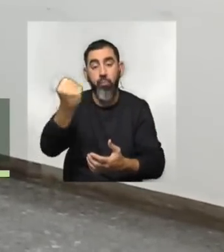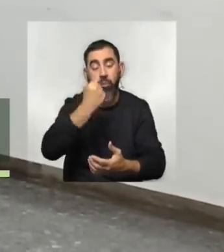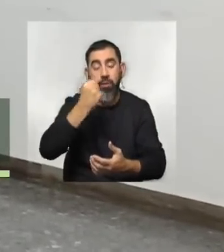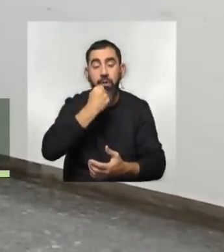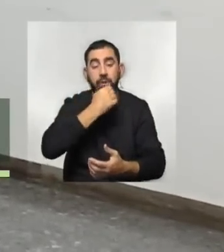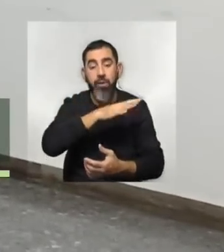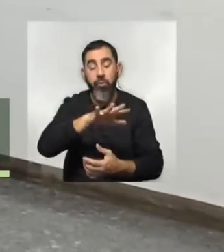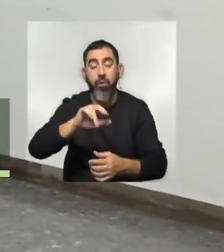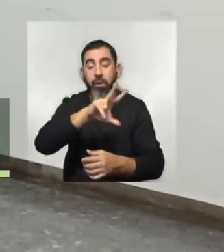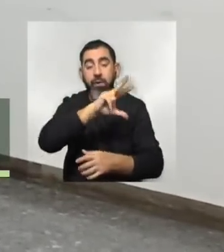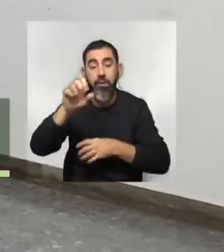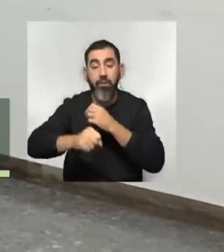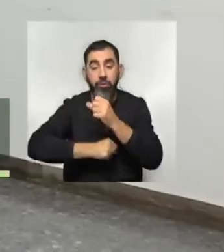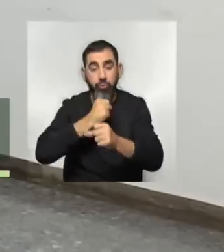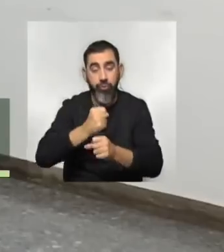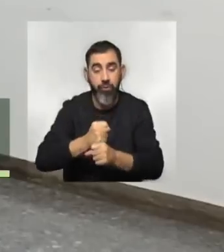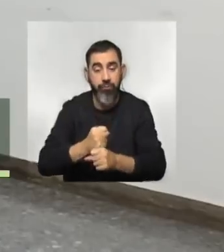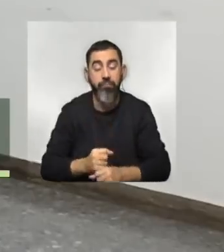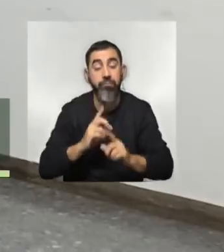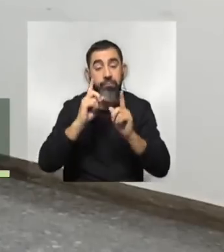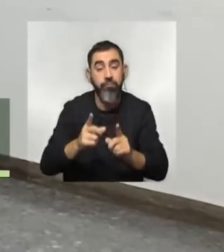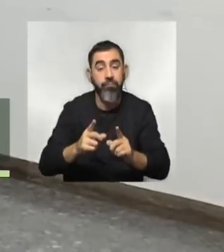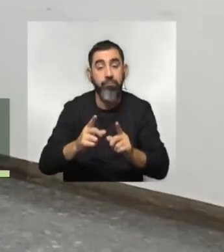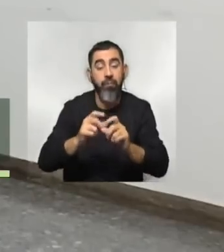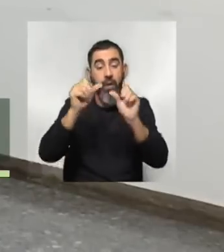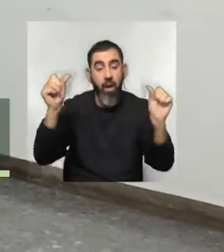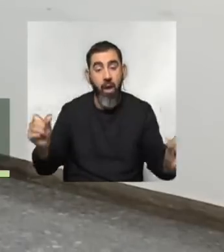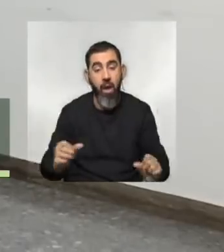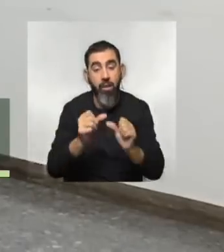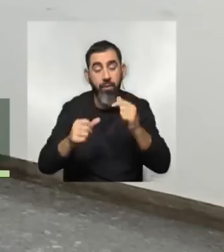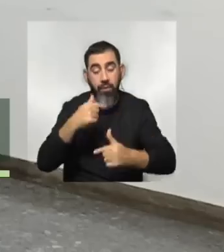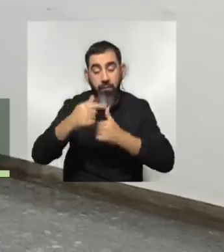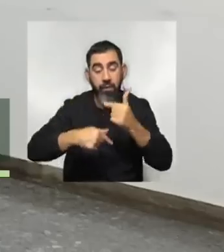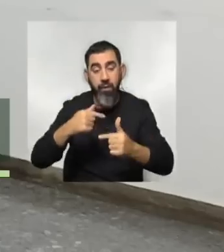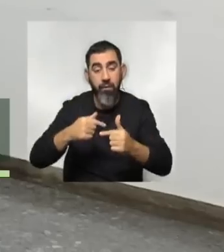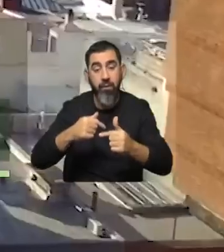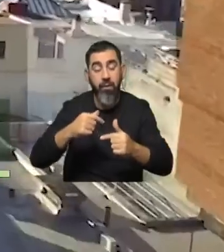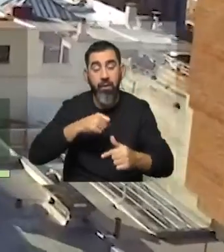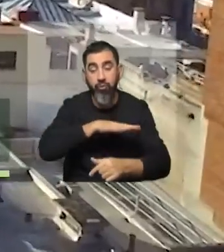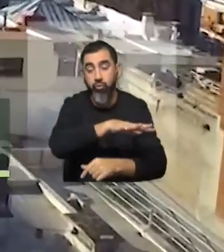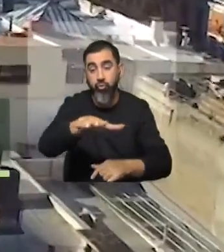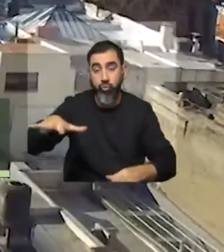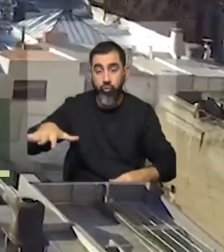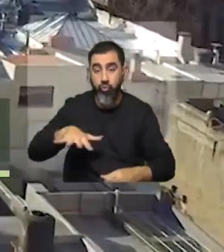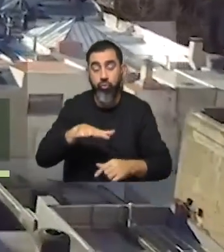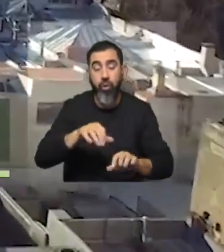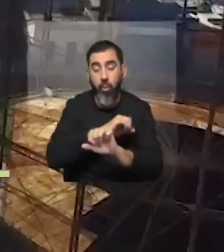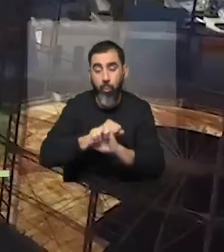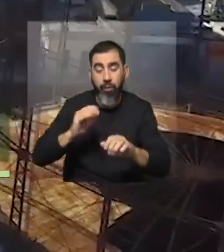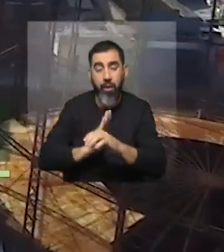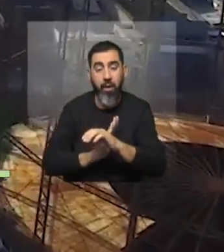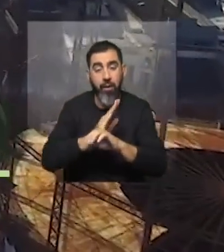la historia de estos 300 años, pero también de generar actividades en las cuales las comunidades puedan también